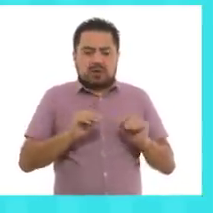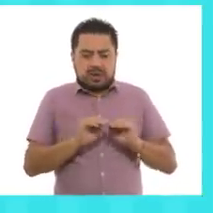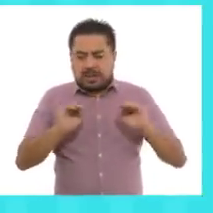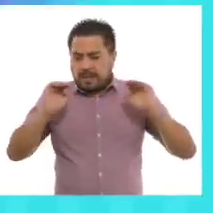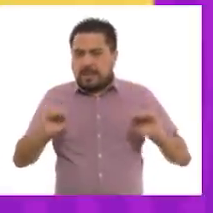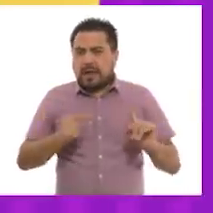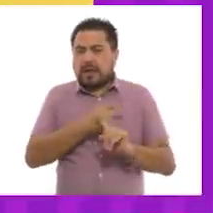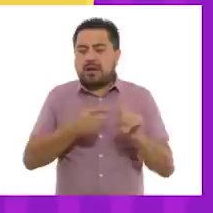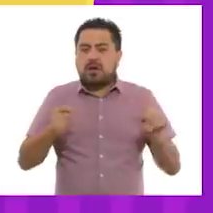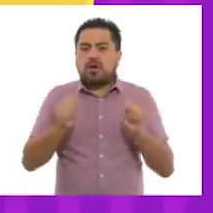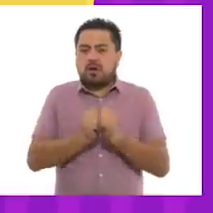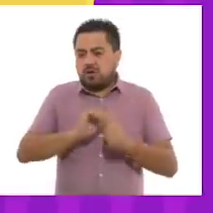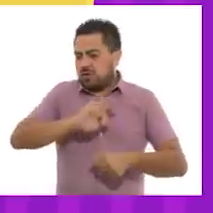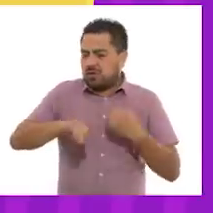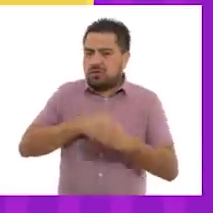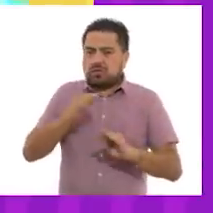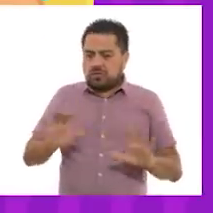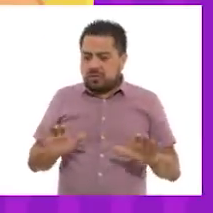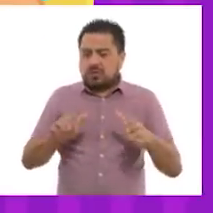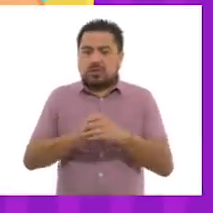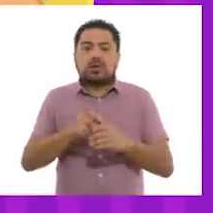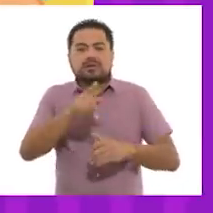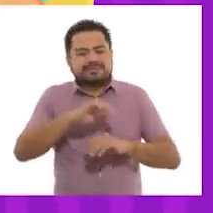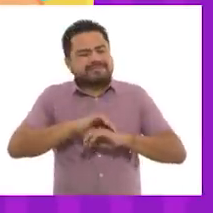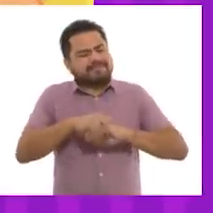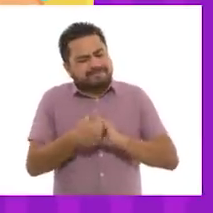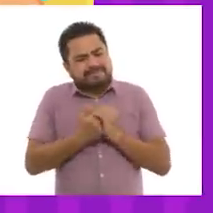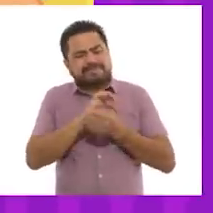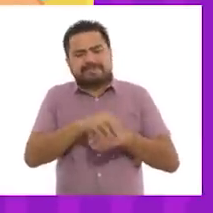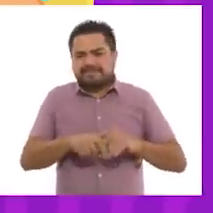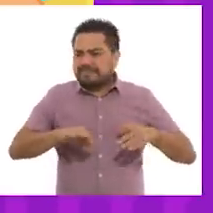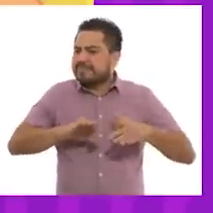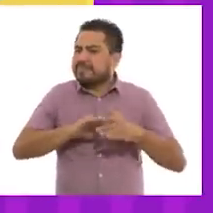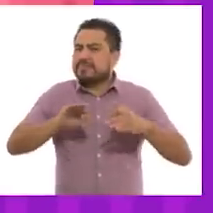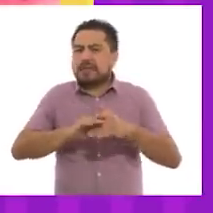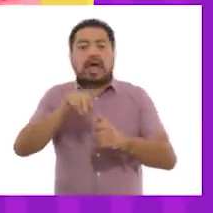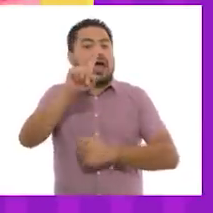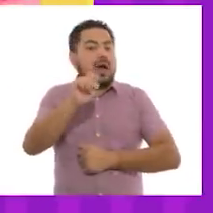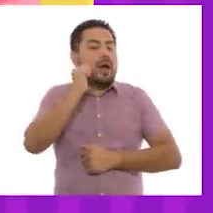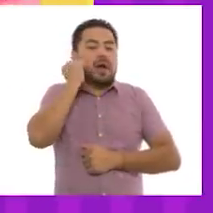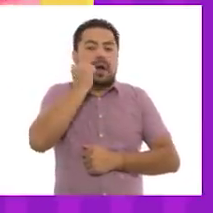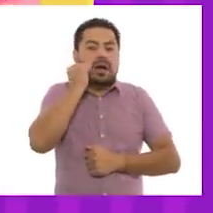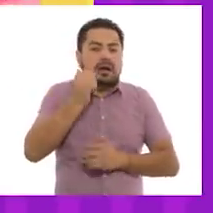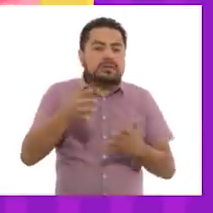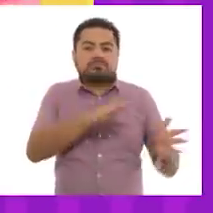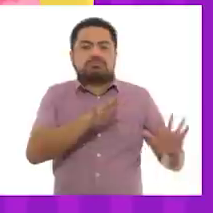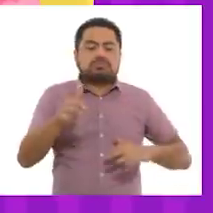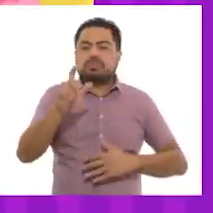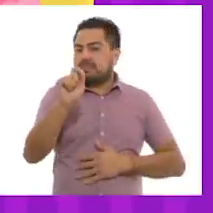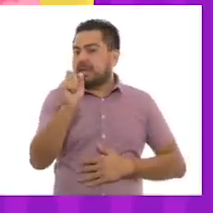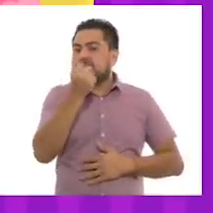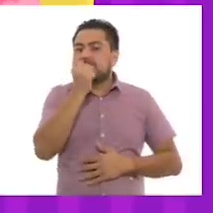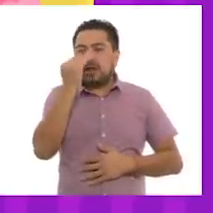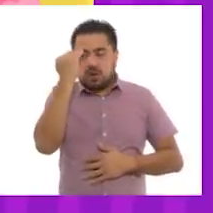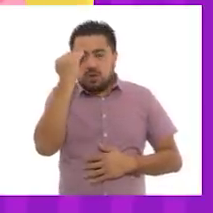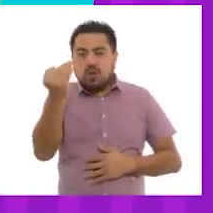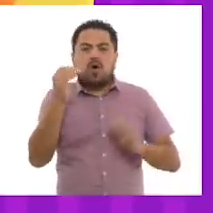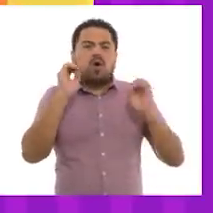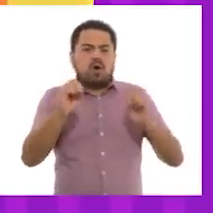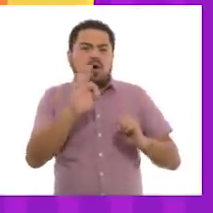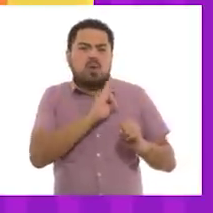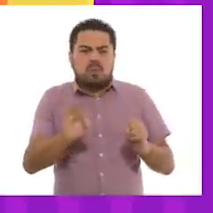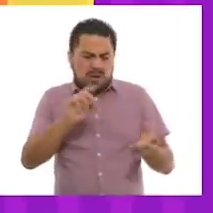1.5 metros entre tú y los demás. Lávate las manos muy seguido con agua y jabón por lo menos durante 20 segundos o